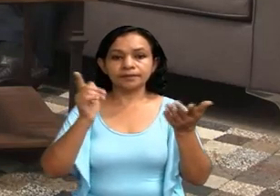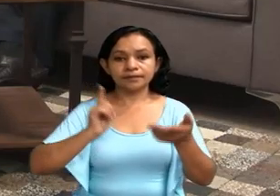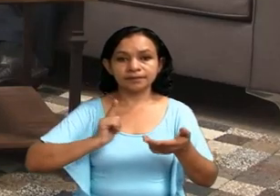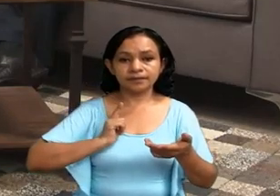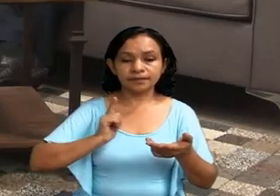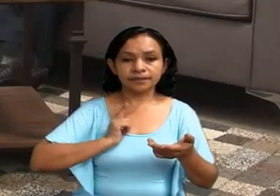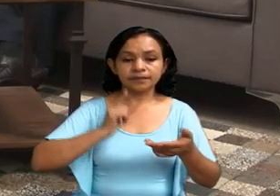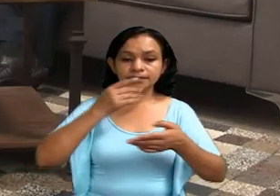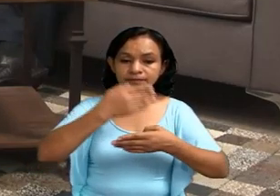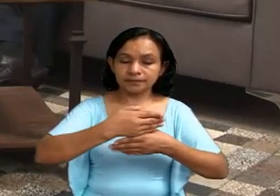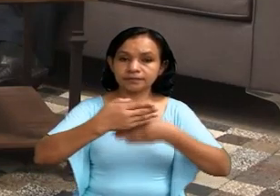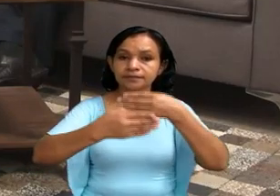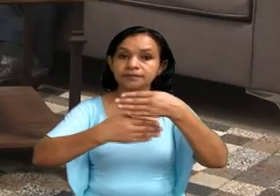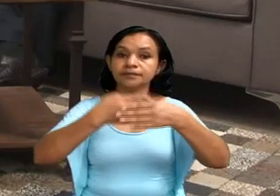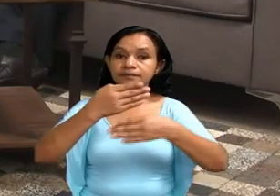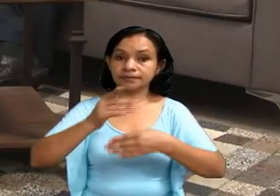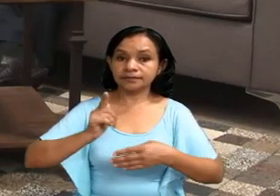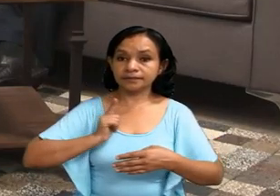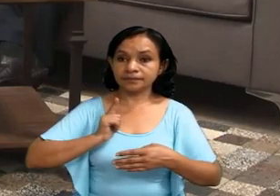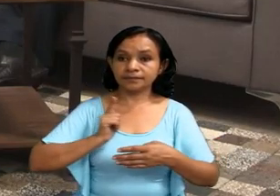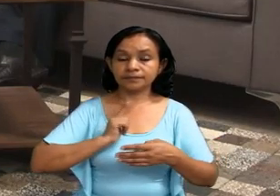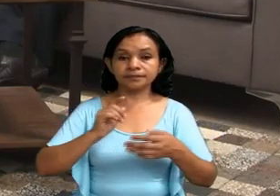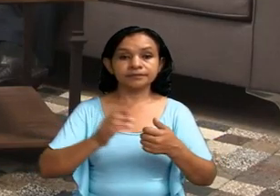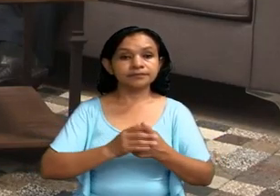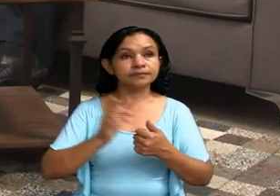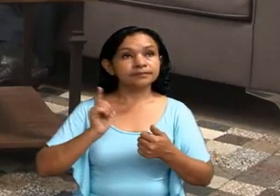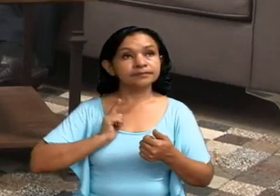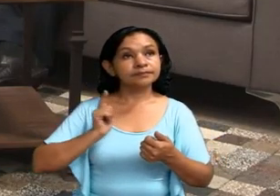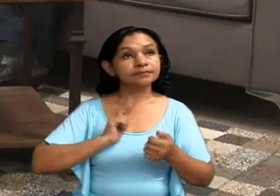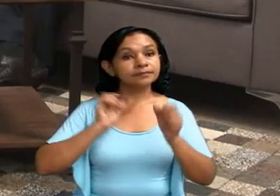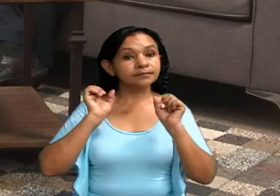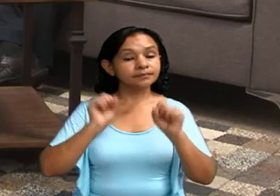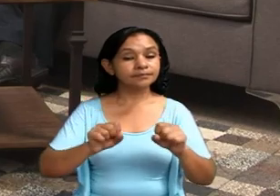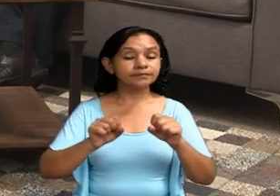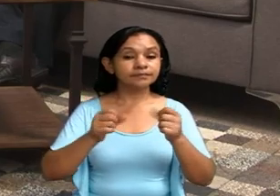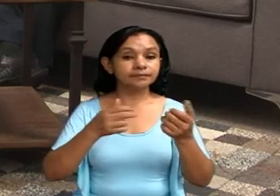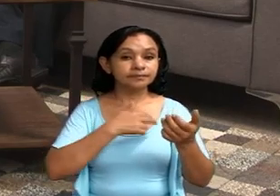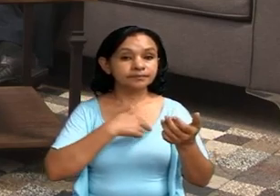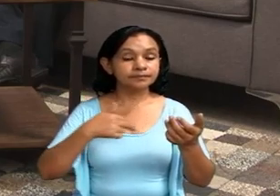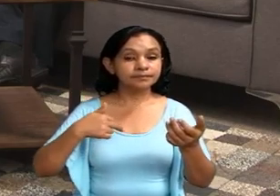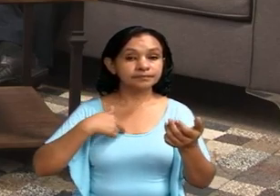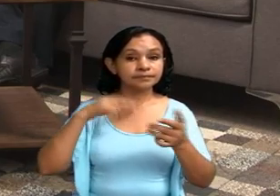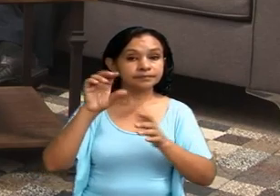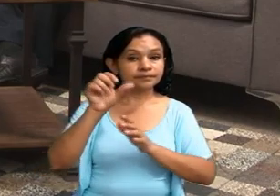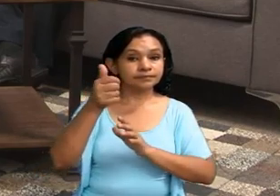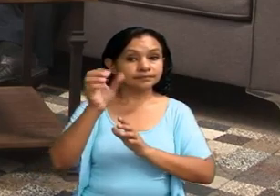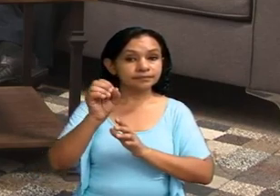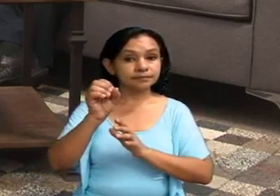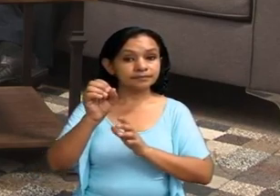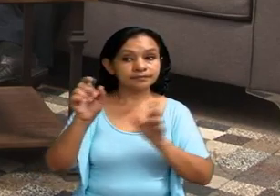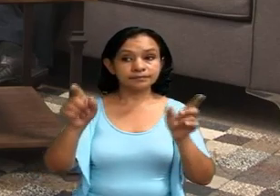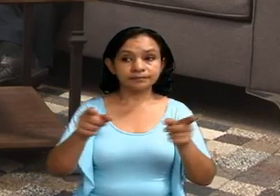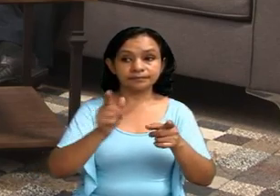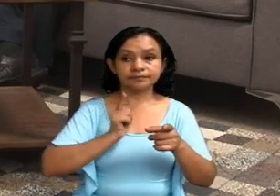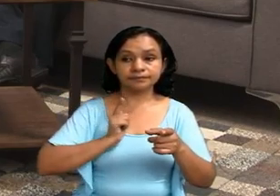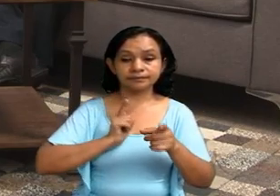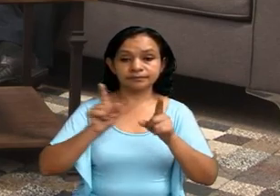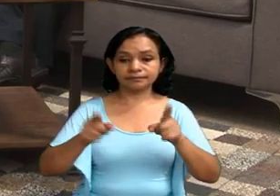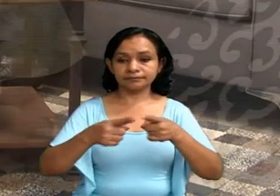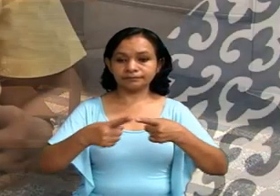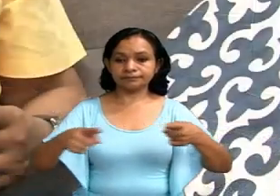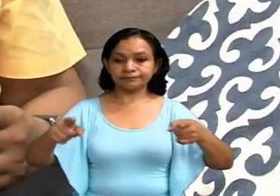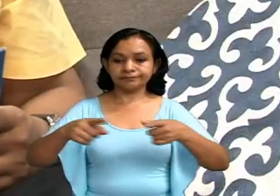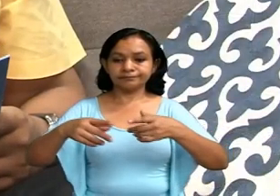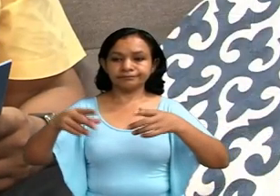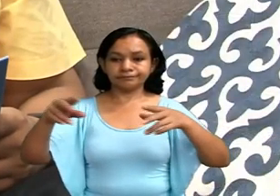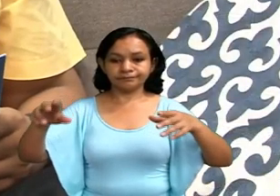de infraestructura, sino también que presten las condiciones para guardar alrededor de 60 instrumentos que tiene cada núcleo y